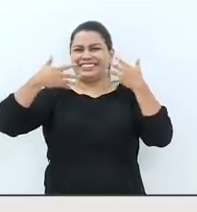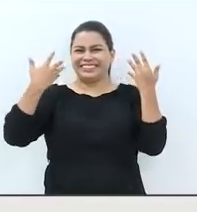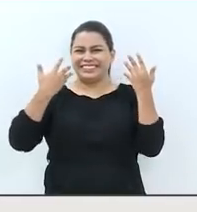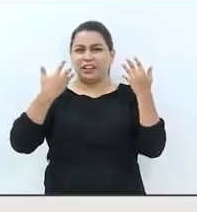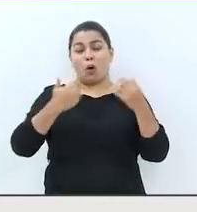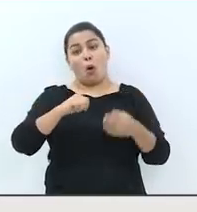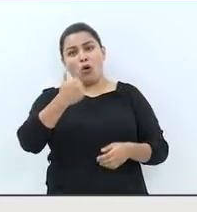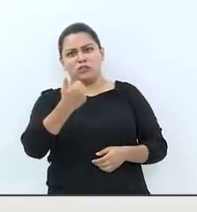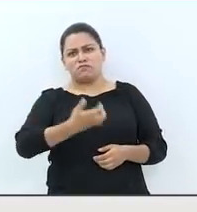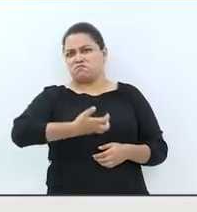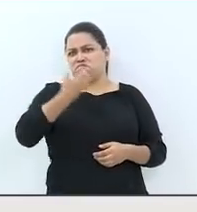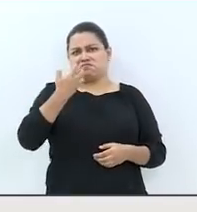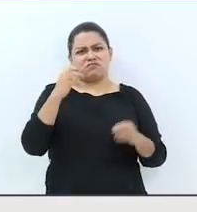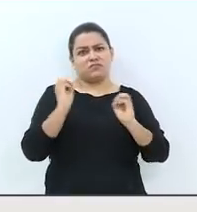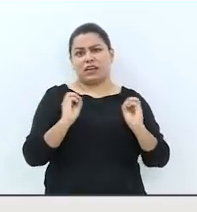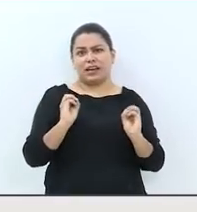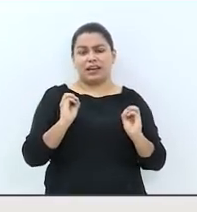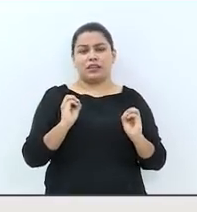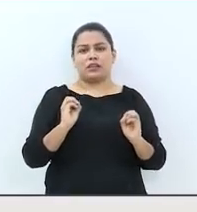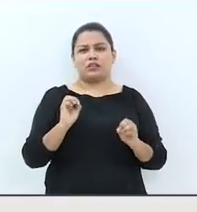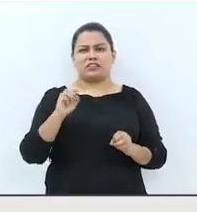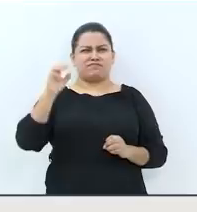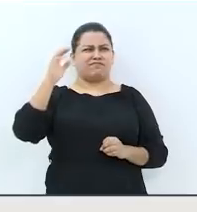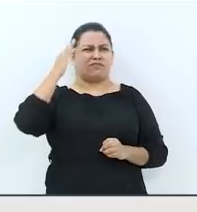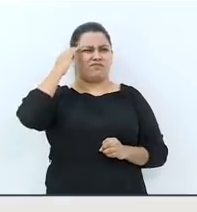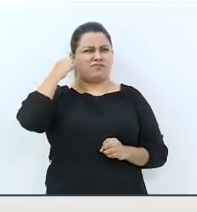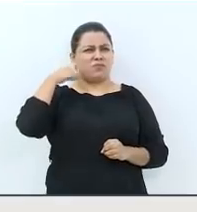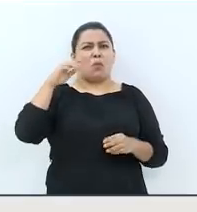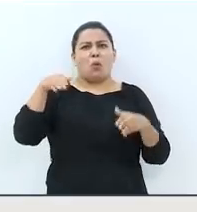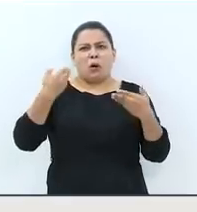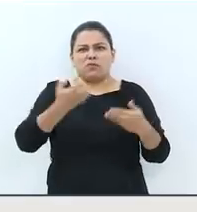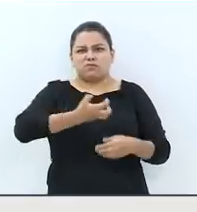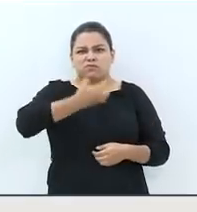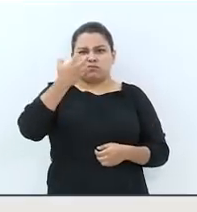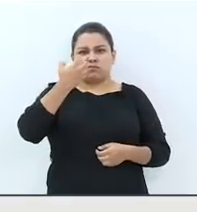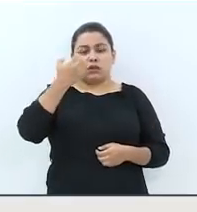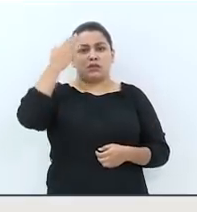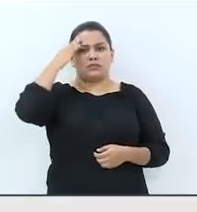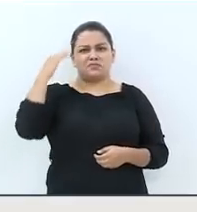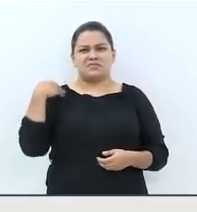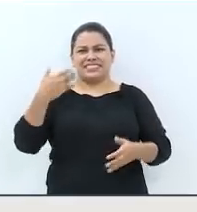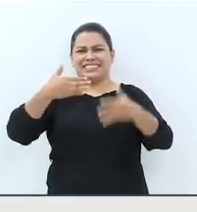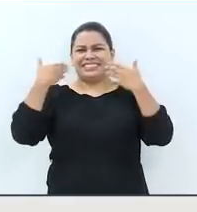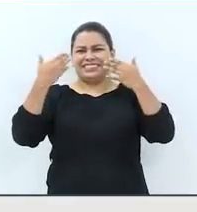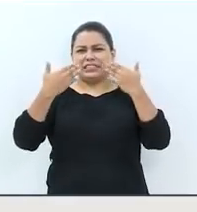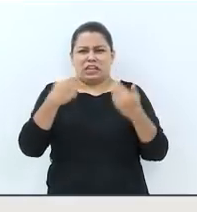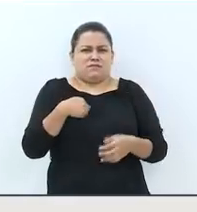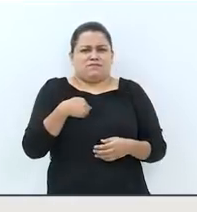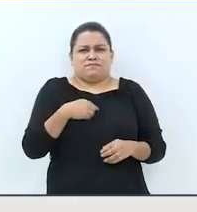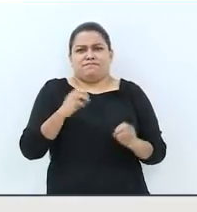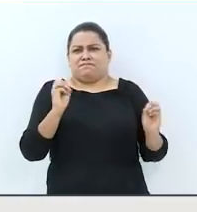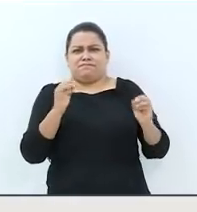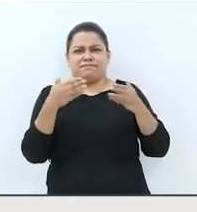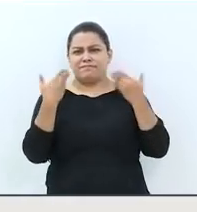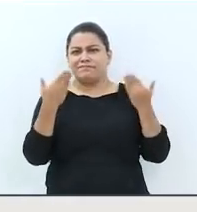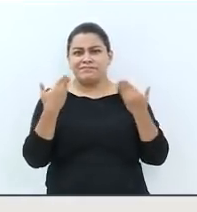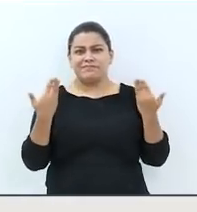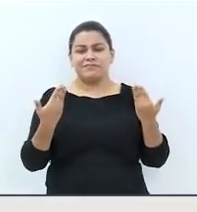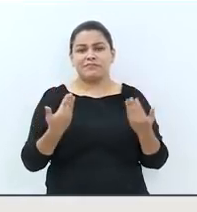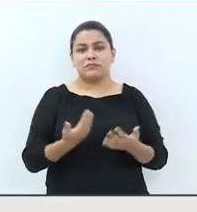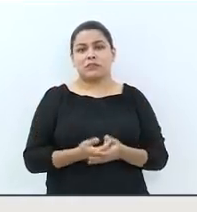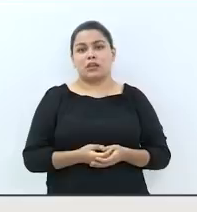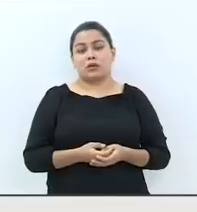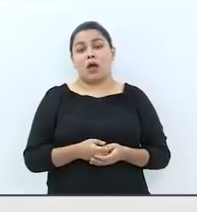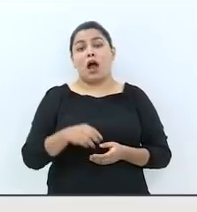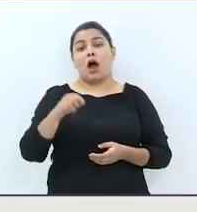produce tanto enojo. Y yo digo, ¿y este Carlos por qué le enoja tanto? ¿Y Lorena por qué se ríe tanto con eso? A mí no me da tanta gracia. Pero es porque a ella